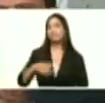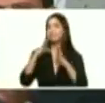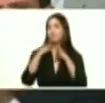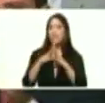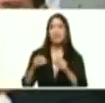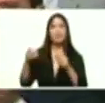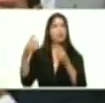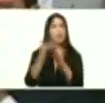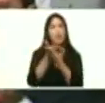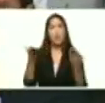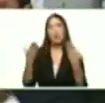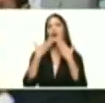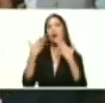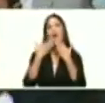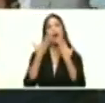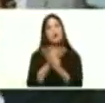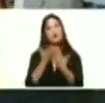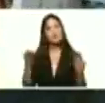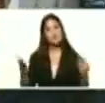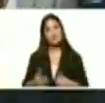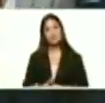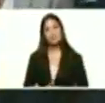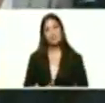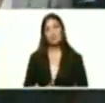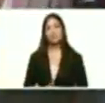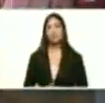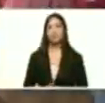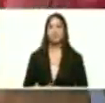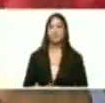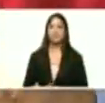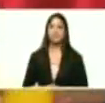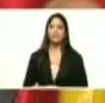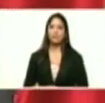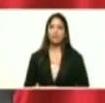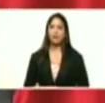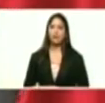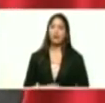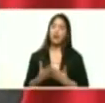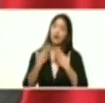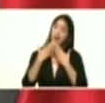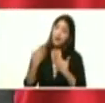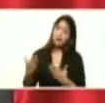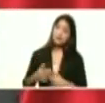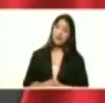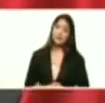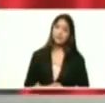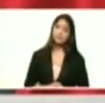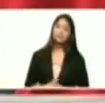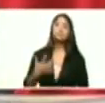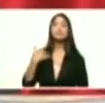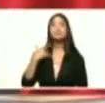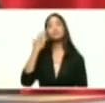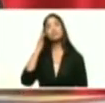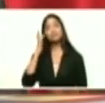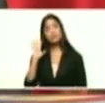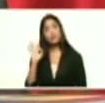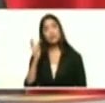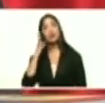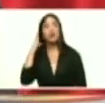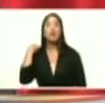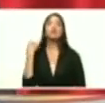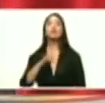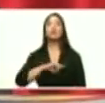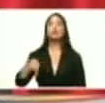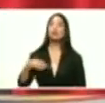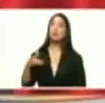Vicepresidentes, gracias compañeros. Bueno, Presidente, muchas gracias, primero, yo creo que, nosotros nos